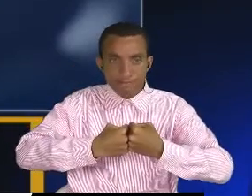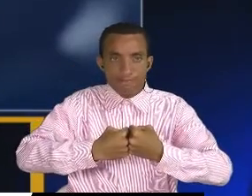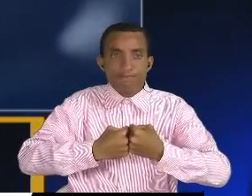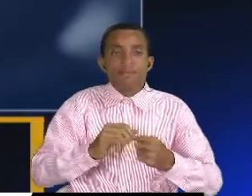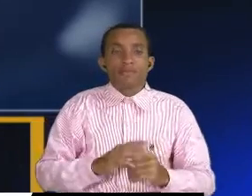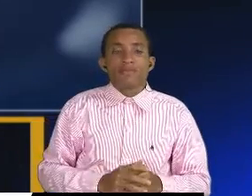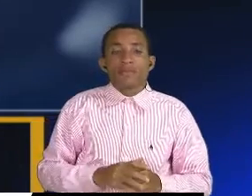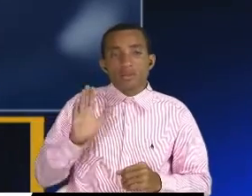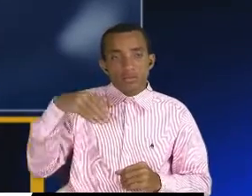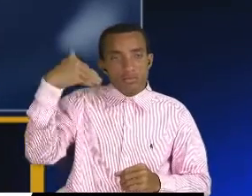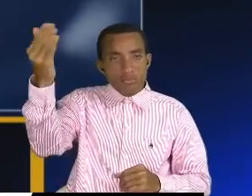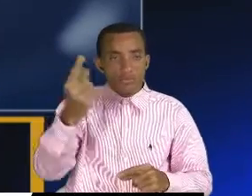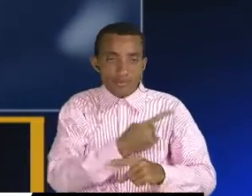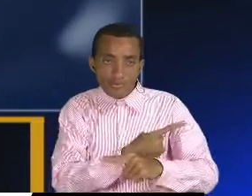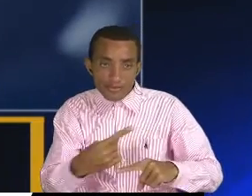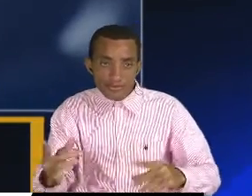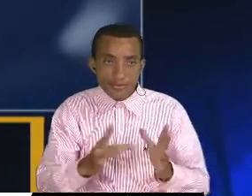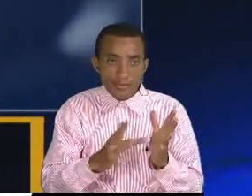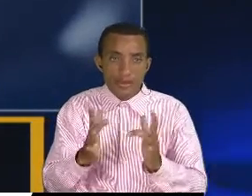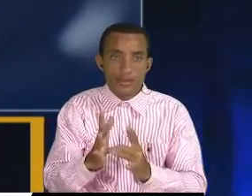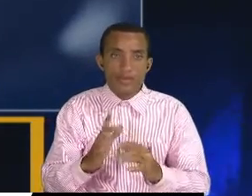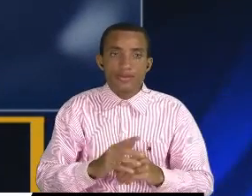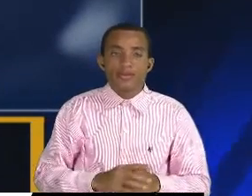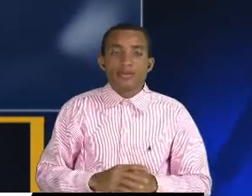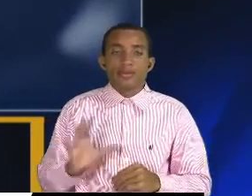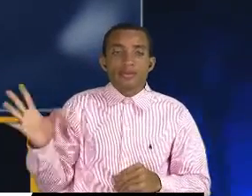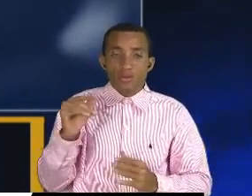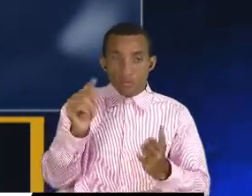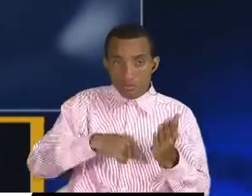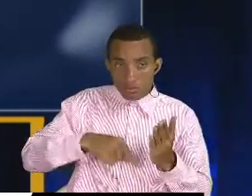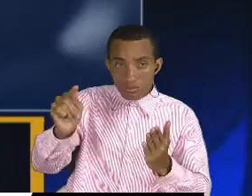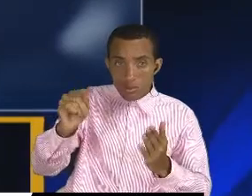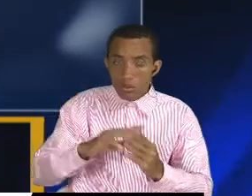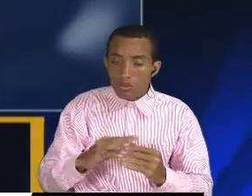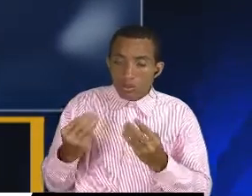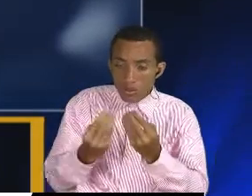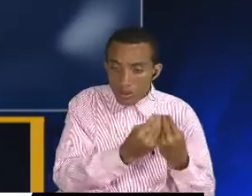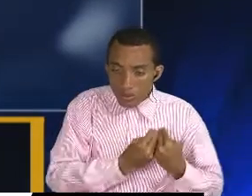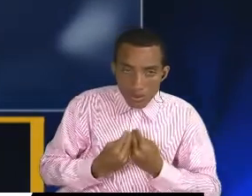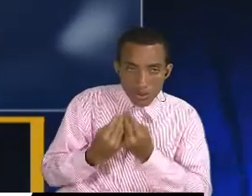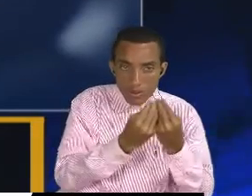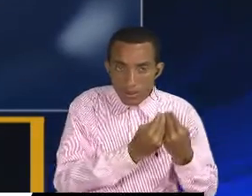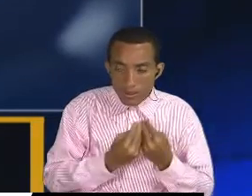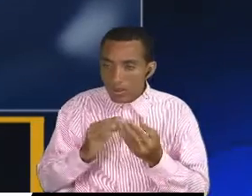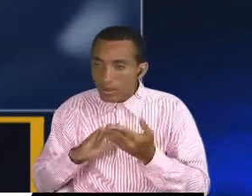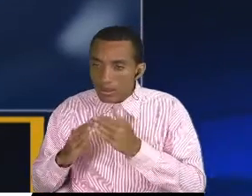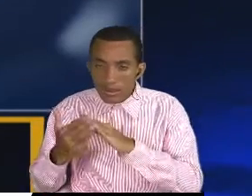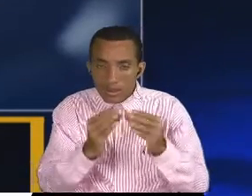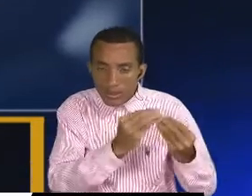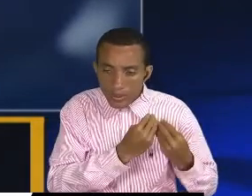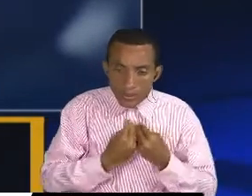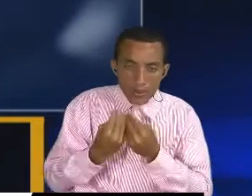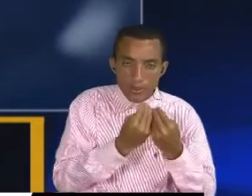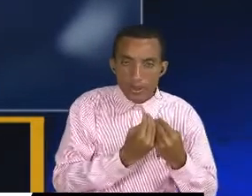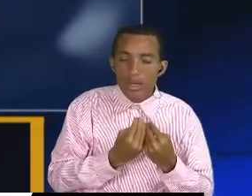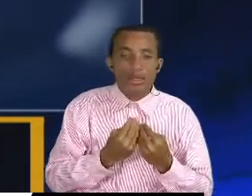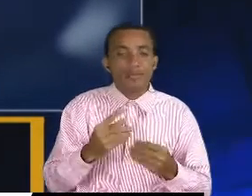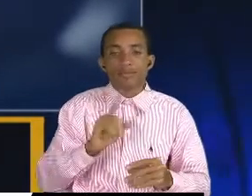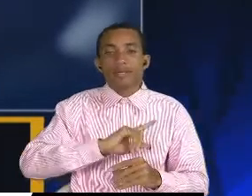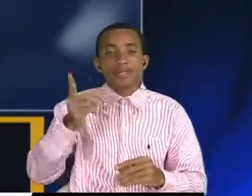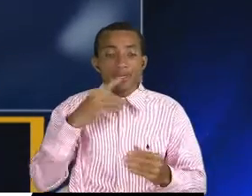de Semana Santa, junto con la aprobación del Honorable Consejo Municipal, puedan quedar exonerados y poder